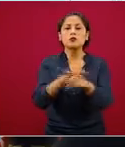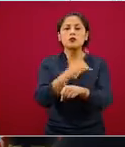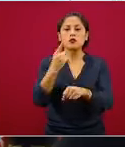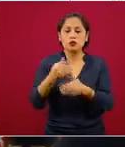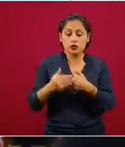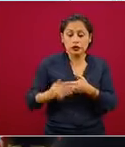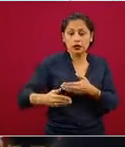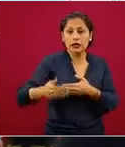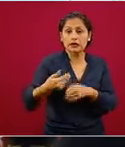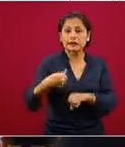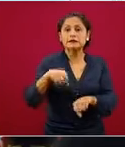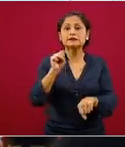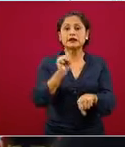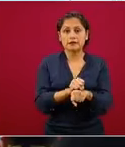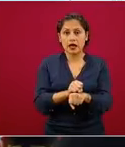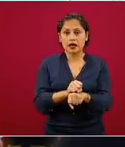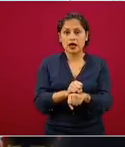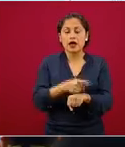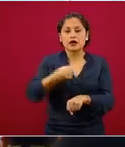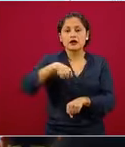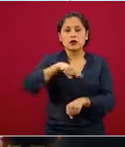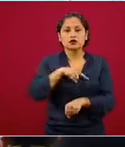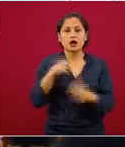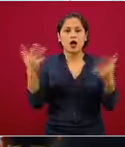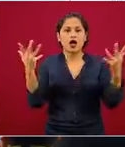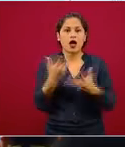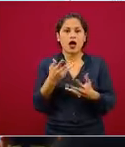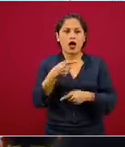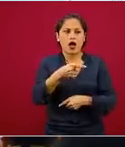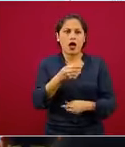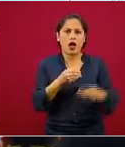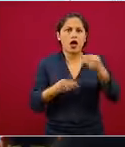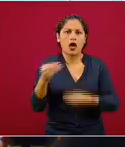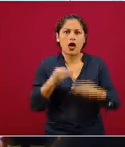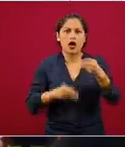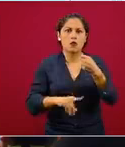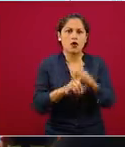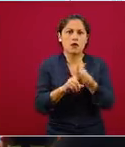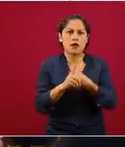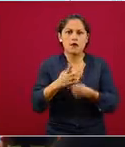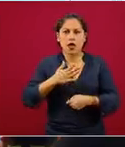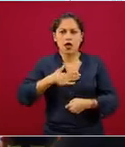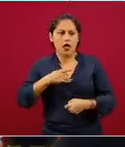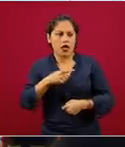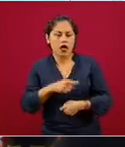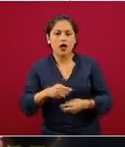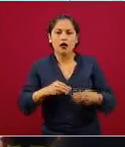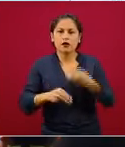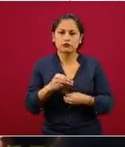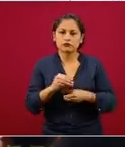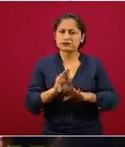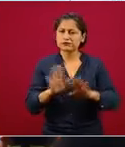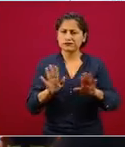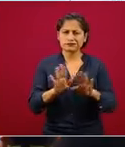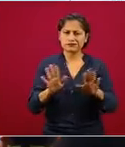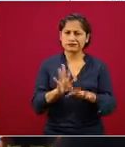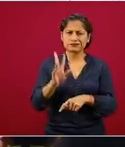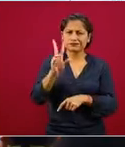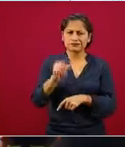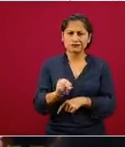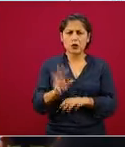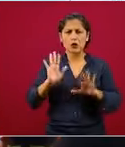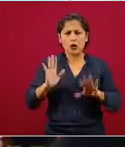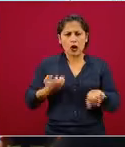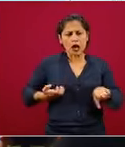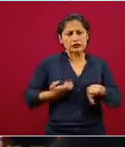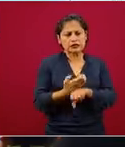y mucho menos ser interpretado como un conflicto o confrontación o desacuerdo que 1, 2, 3, 5 gobernadores,